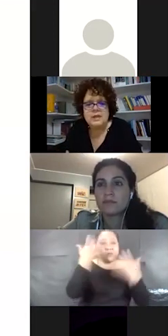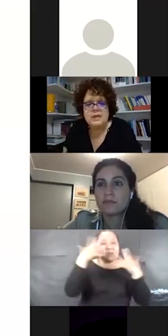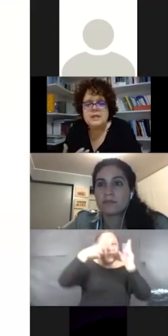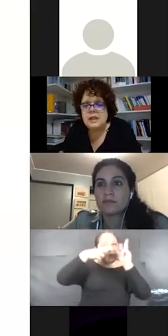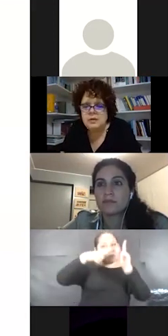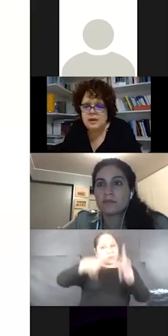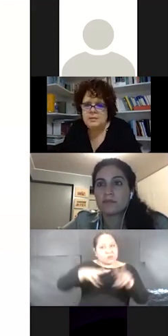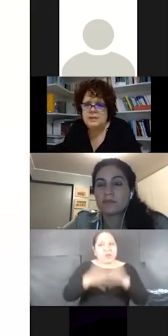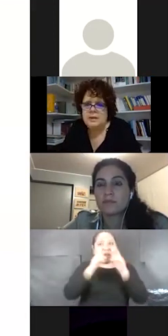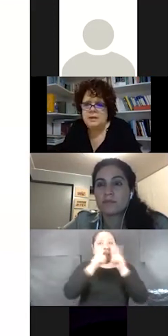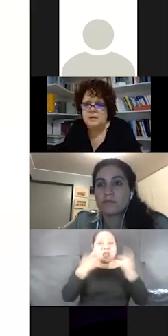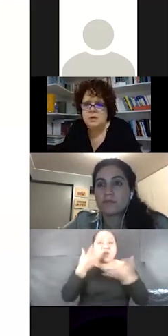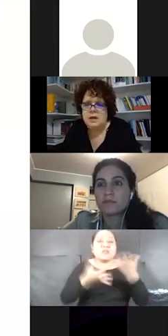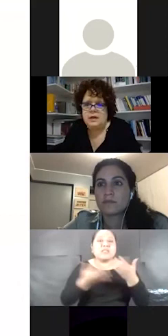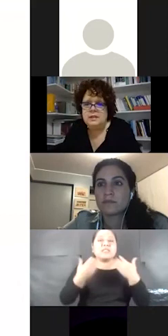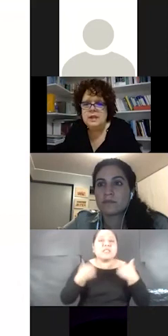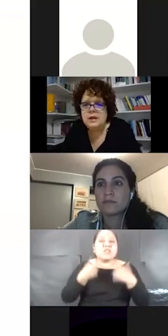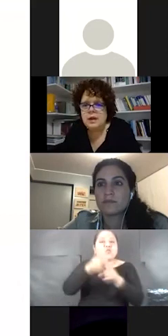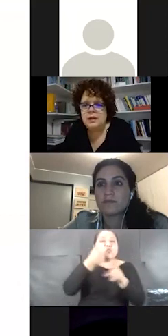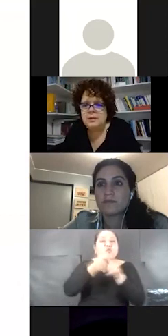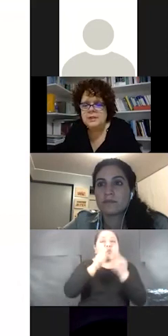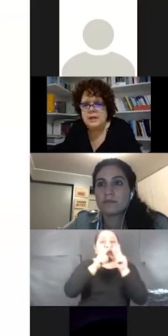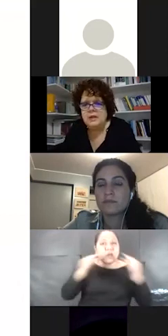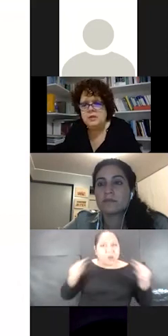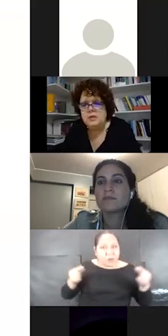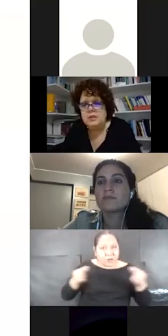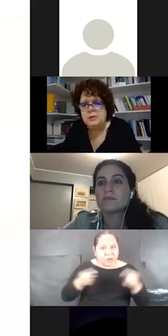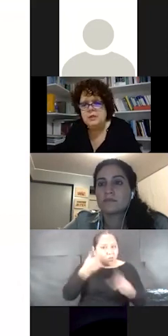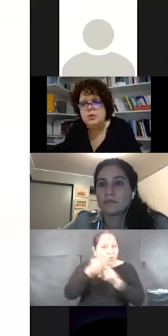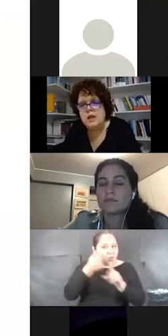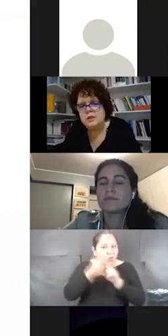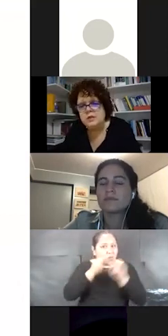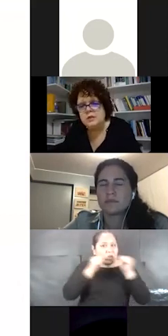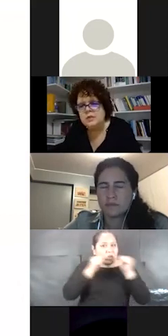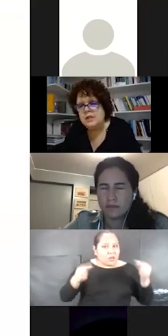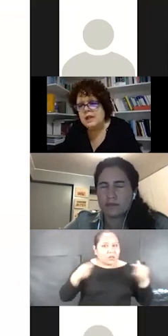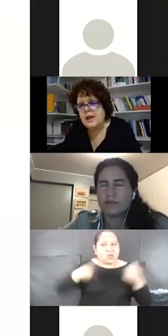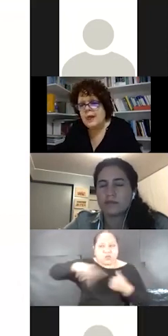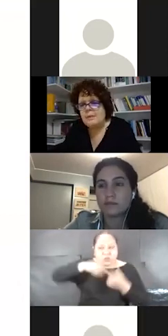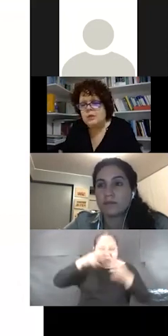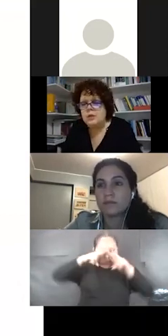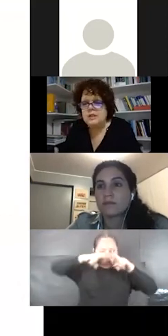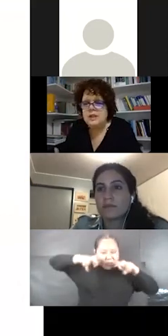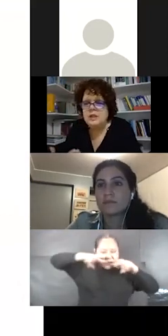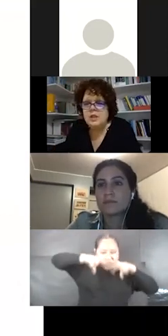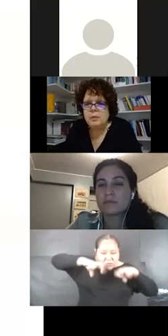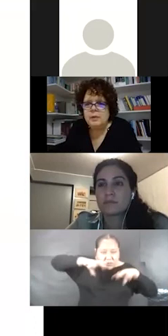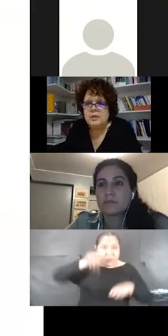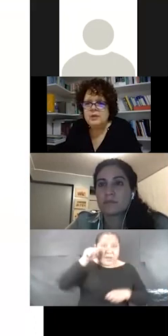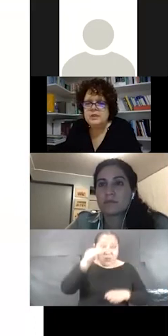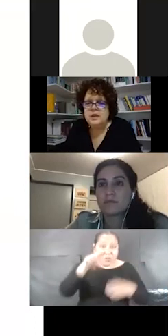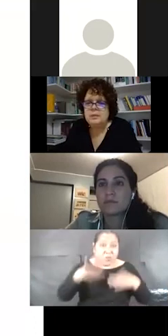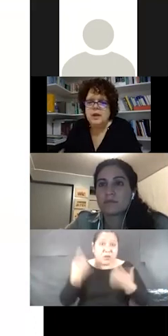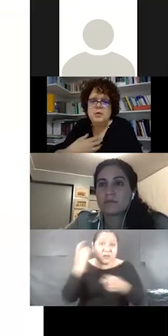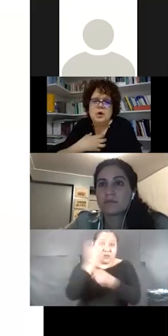lengua de señas tiene una gramática particular, tiene una gramática que nosotros estamos estudiando. Entonces, para tú enseñar un idioma, no